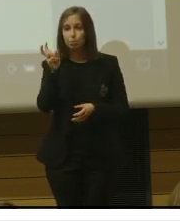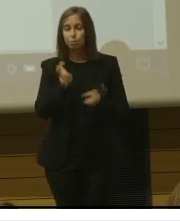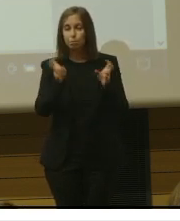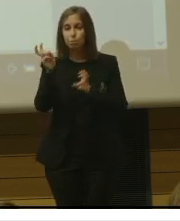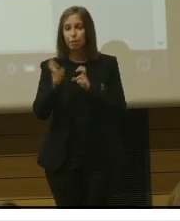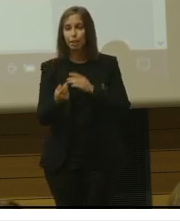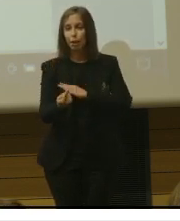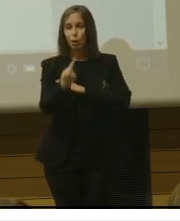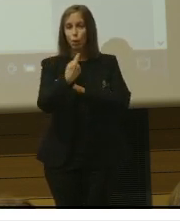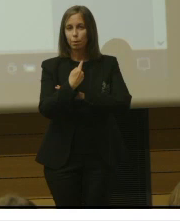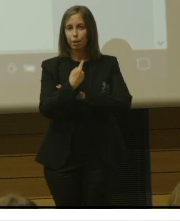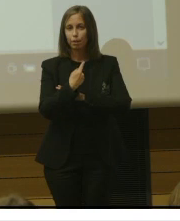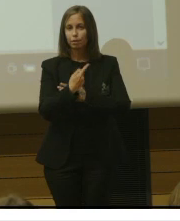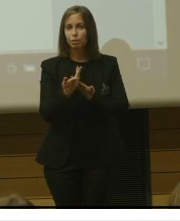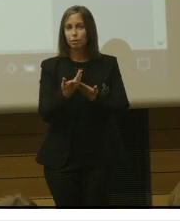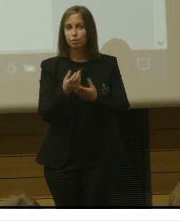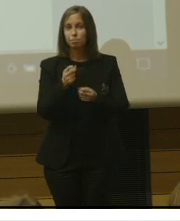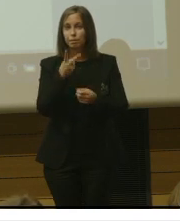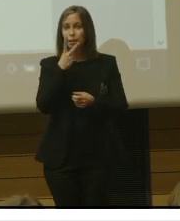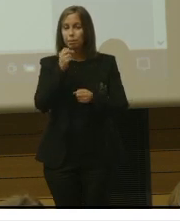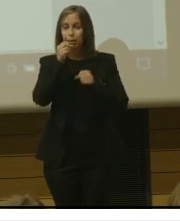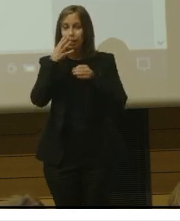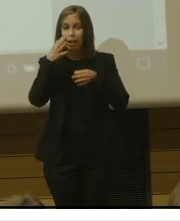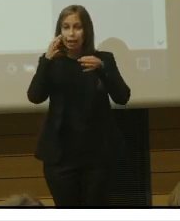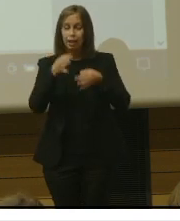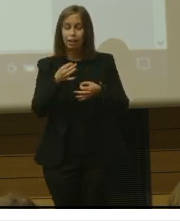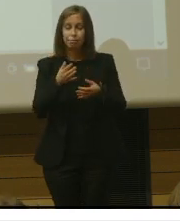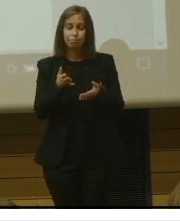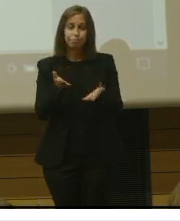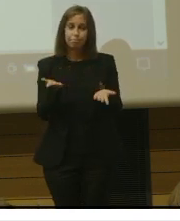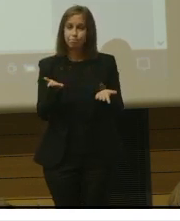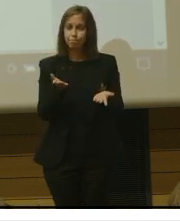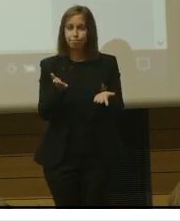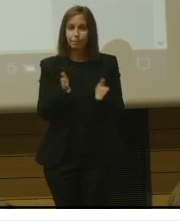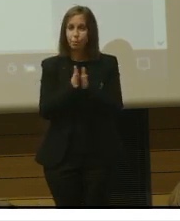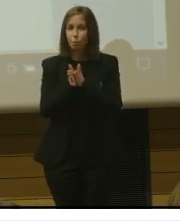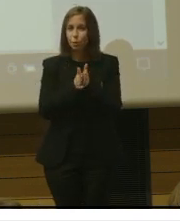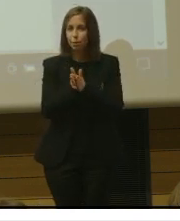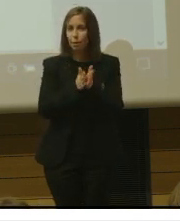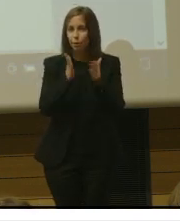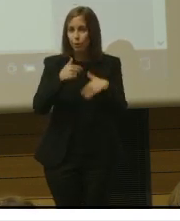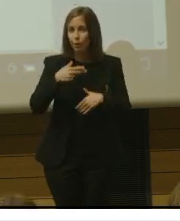también tienen escasas expectativas de dejarlo, ¿no? Porque están poco motivadas, tienen poco interés, bueno.